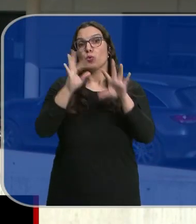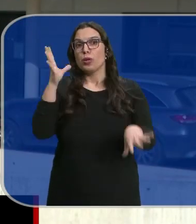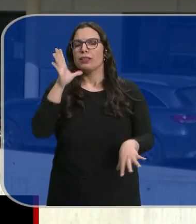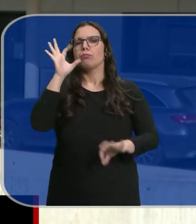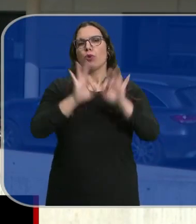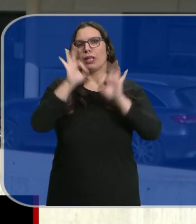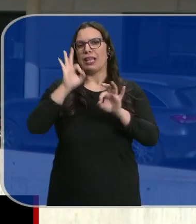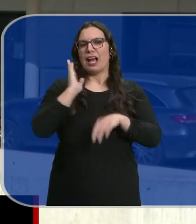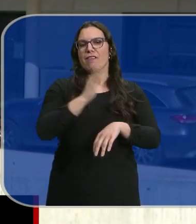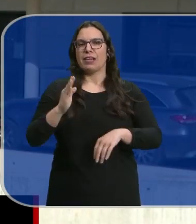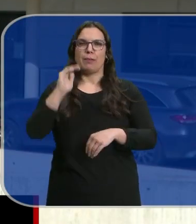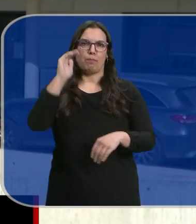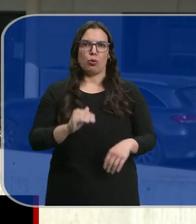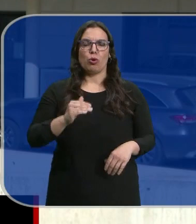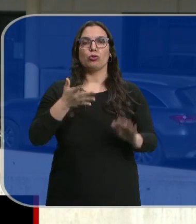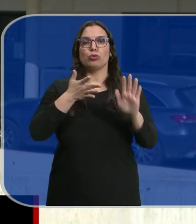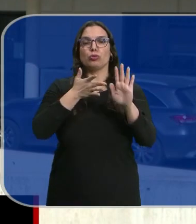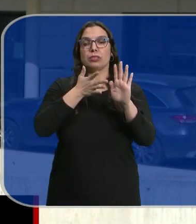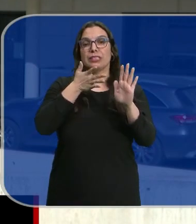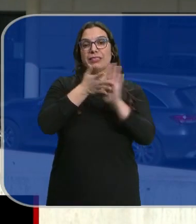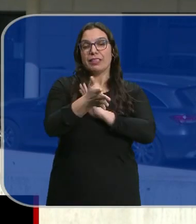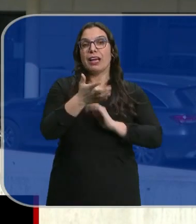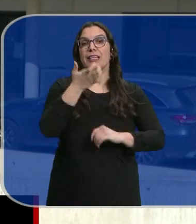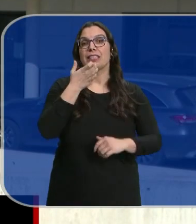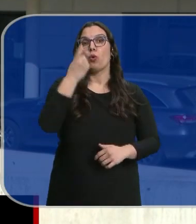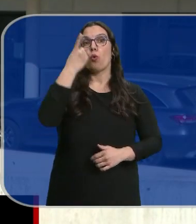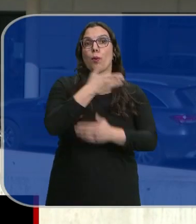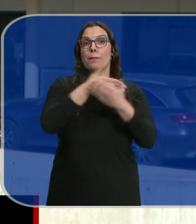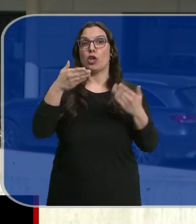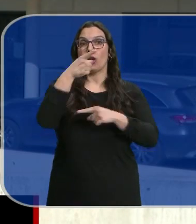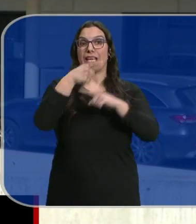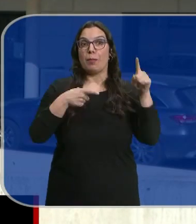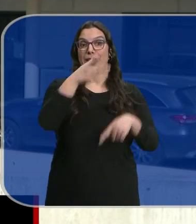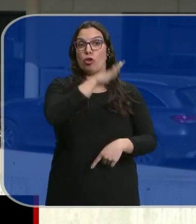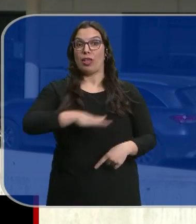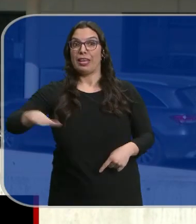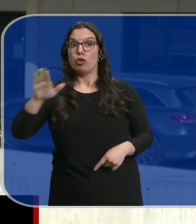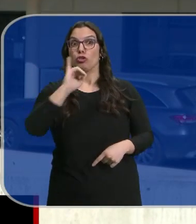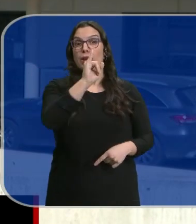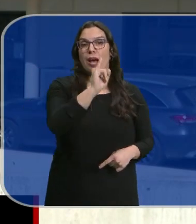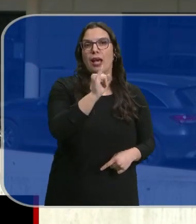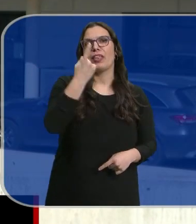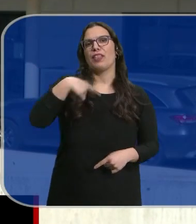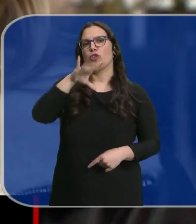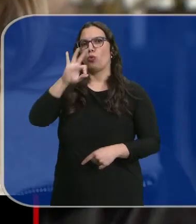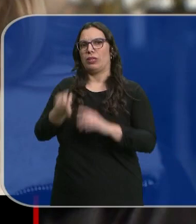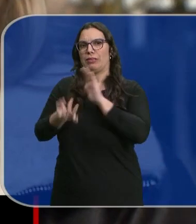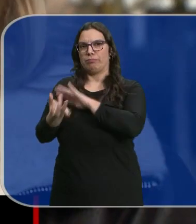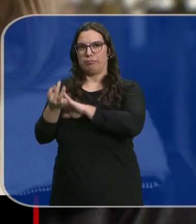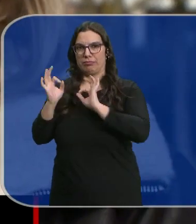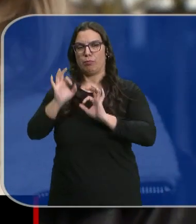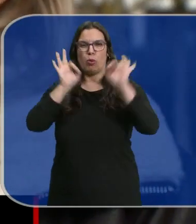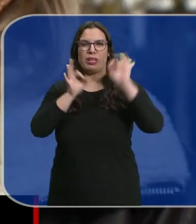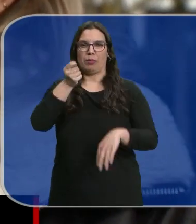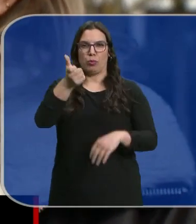incidencia general es baja. Se dan 150 casos por cada 1,5 millones en menores de 15 años.